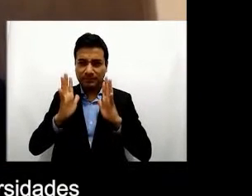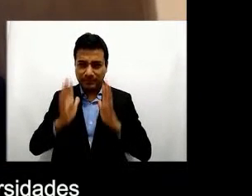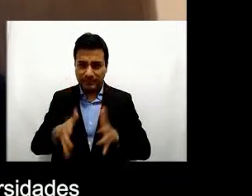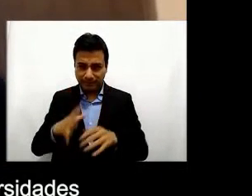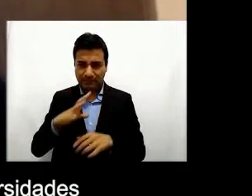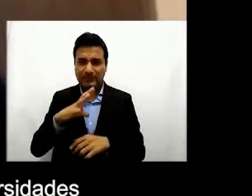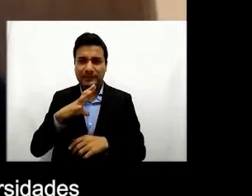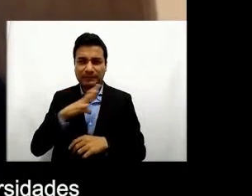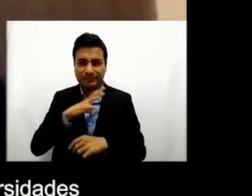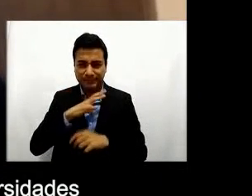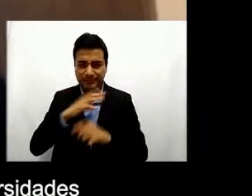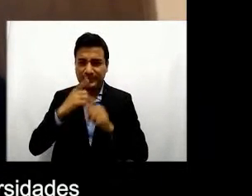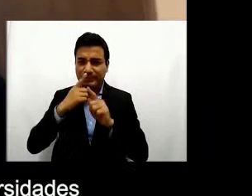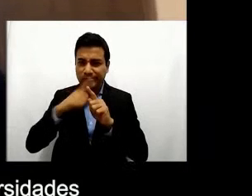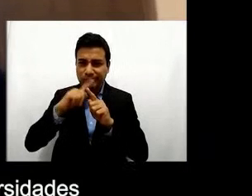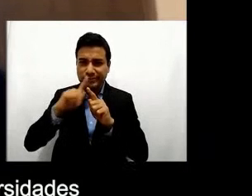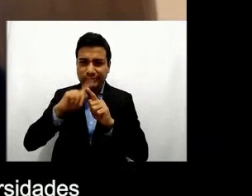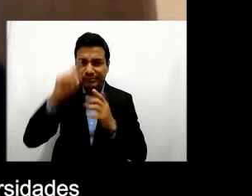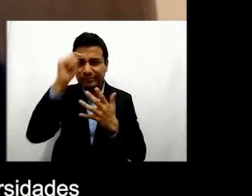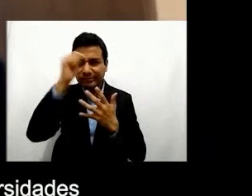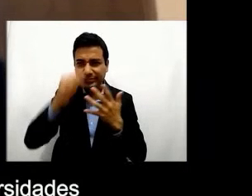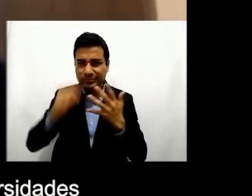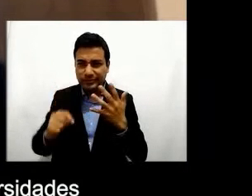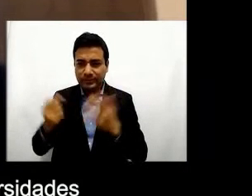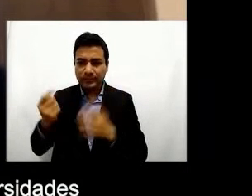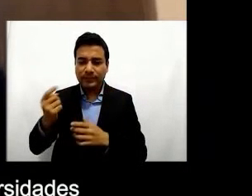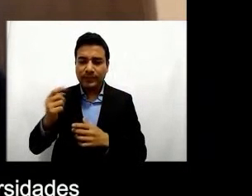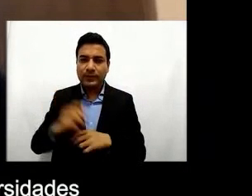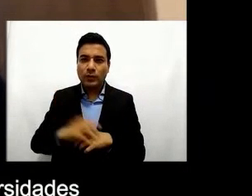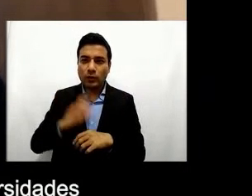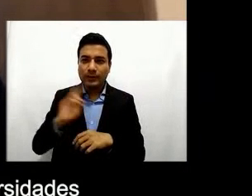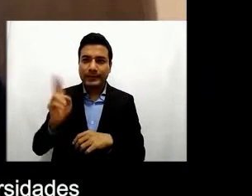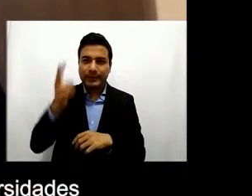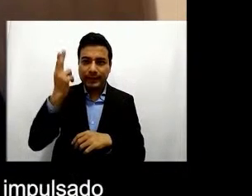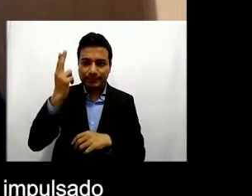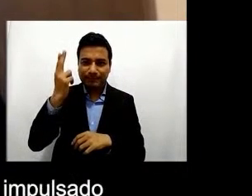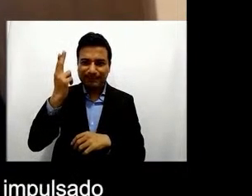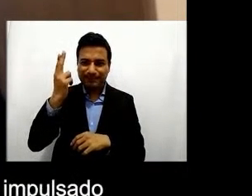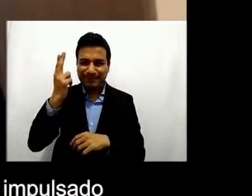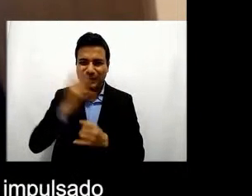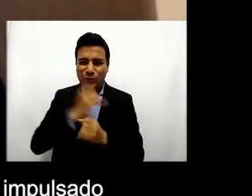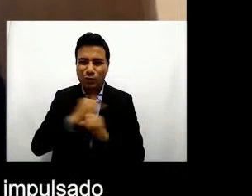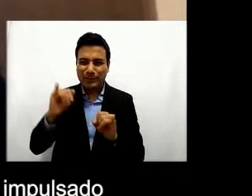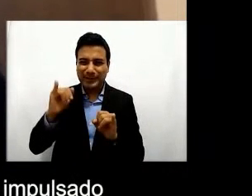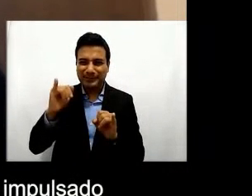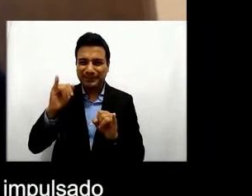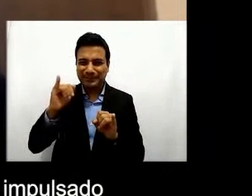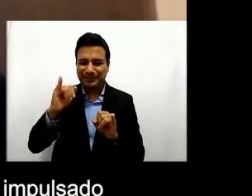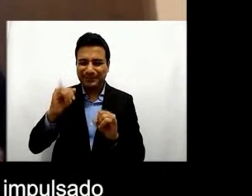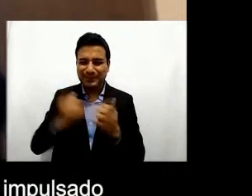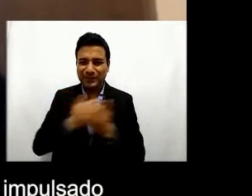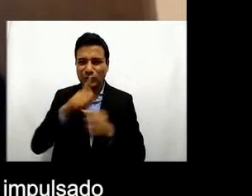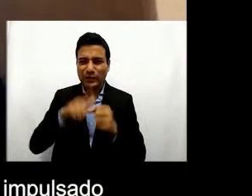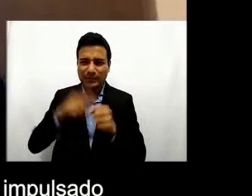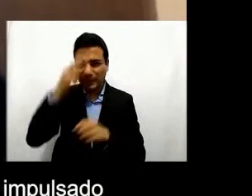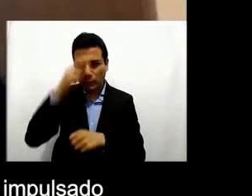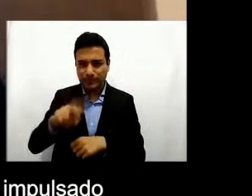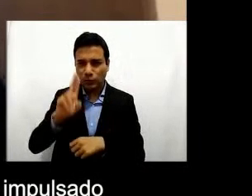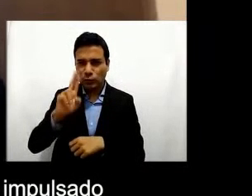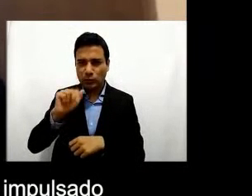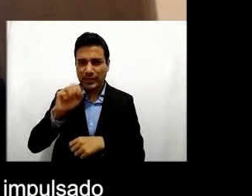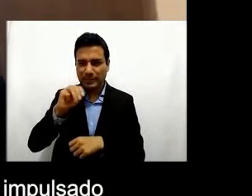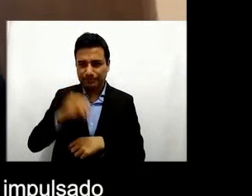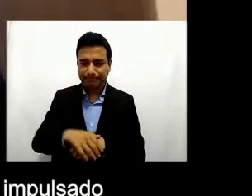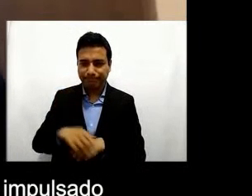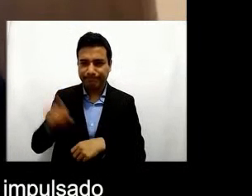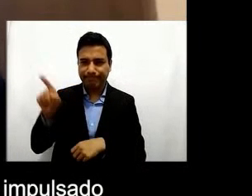distintos aparatos, sobre todo desde universidades como la Universidad Autónoma de México, ¿no? La Universidad Nacional Autónoma de México, que ha